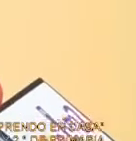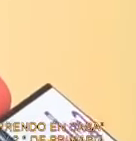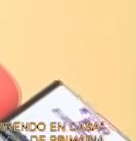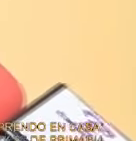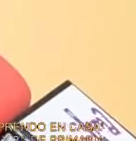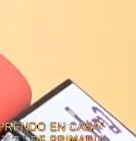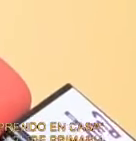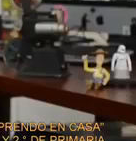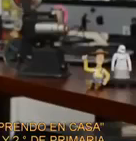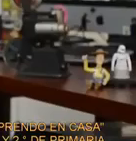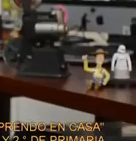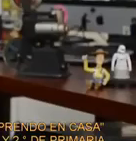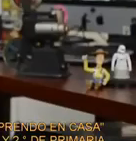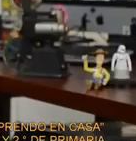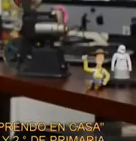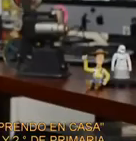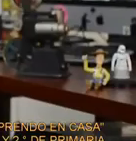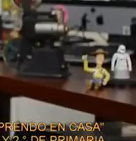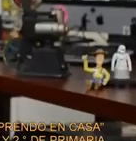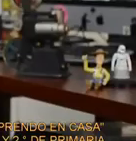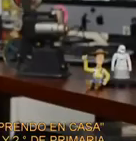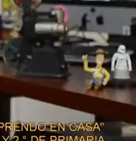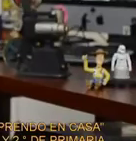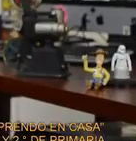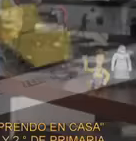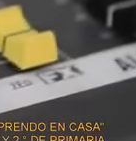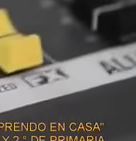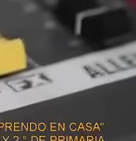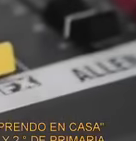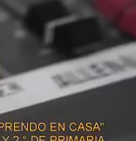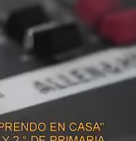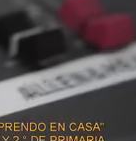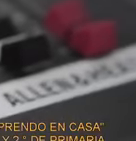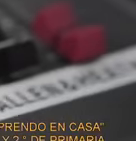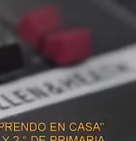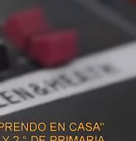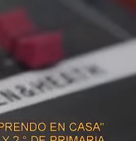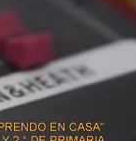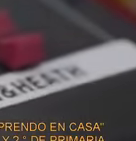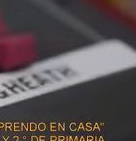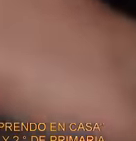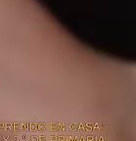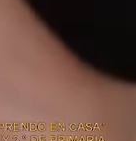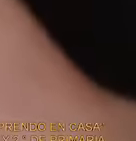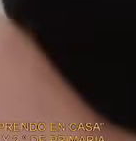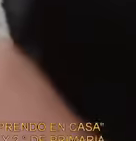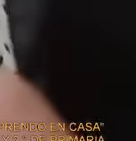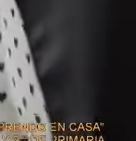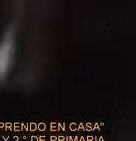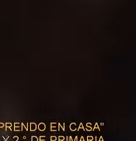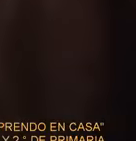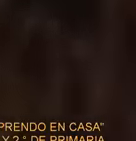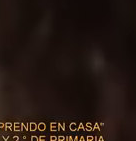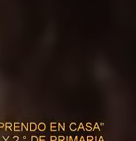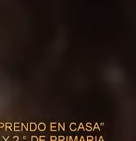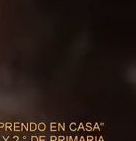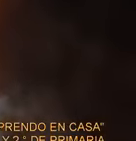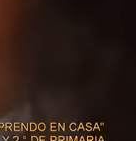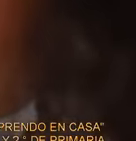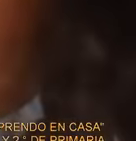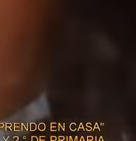Yo le diría a los niños que quieren hacer radio que no tengan miedo porque es como que bonito,